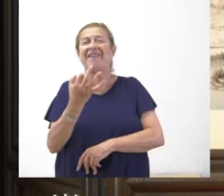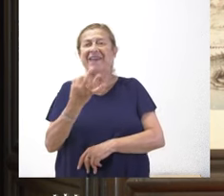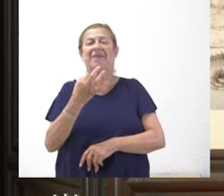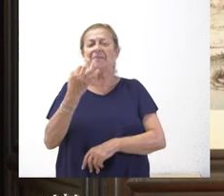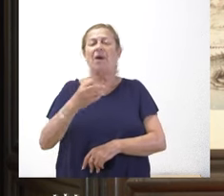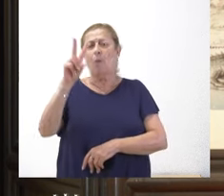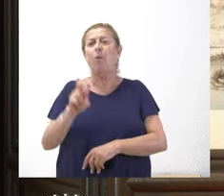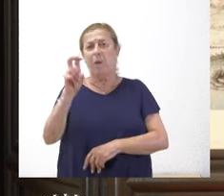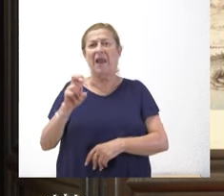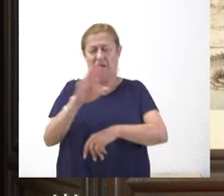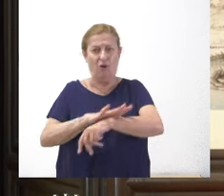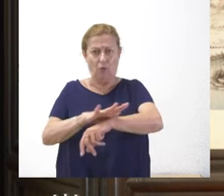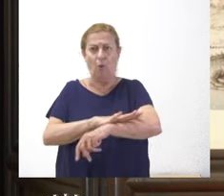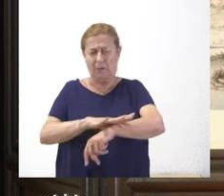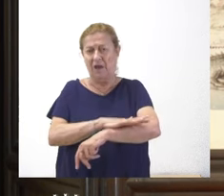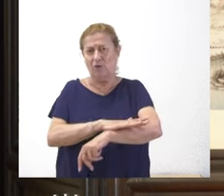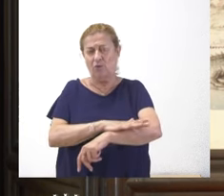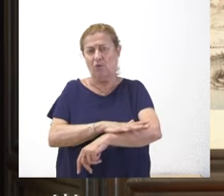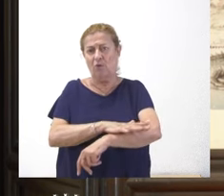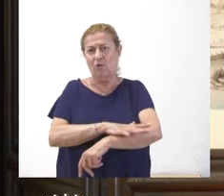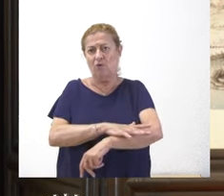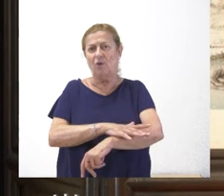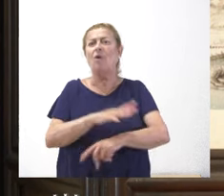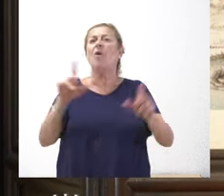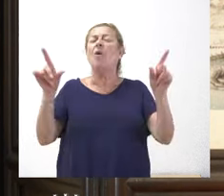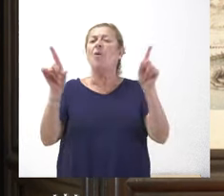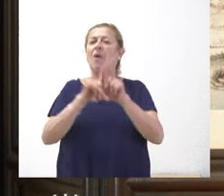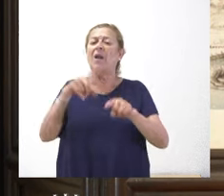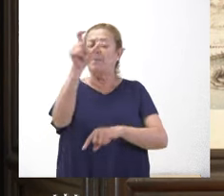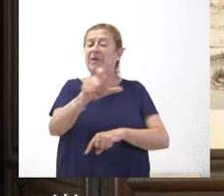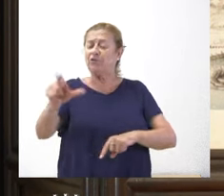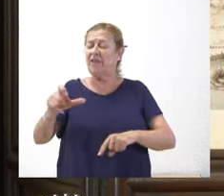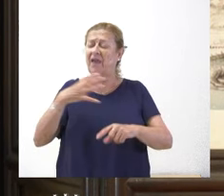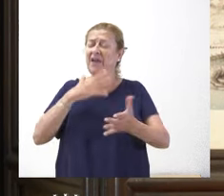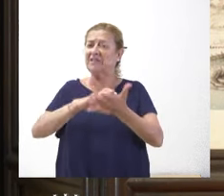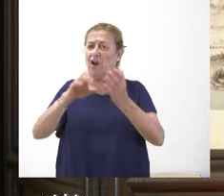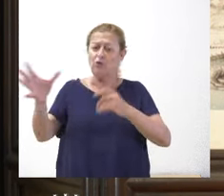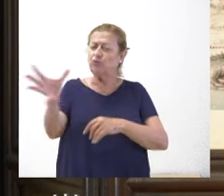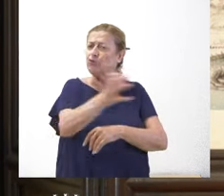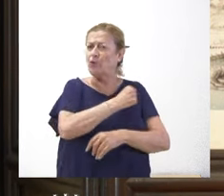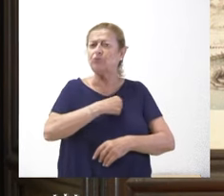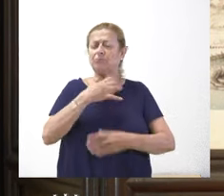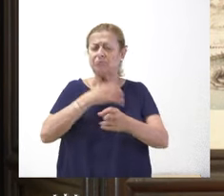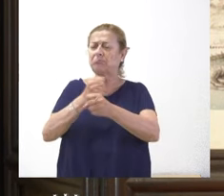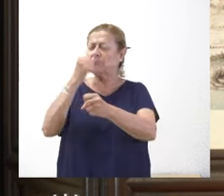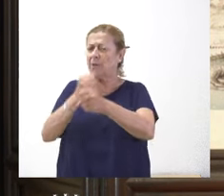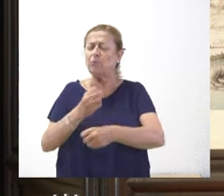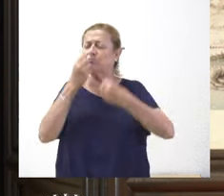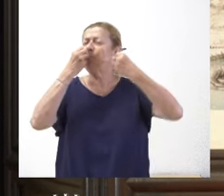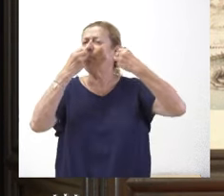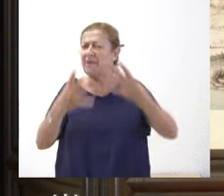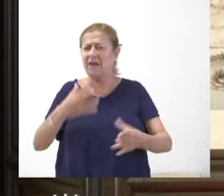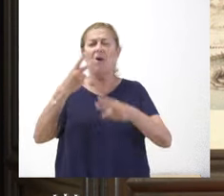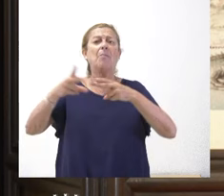útil el gobierno al servicio de las personas de Castilla y león hemos sido muy eficaces en las políticas que